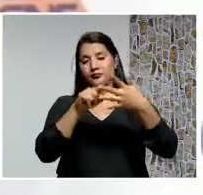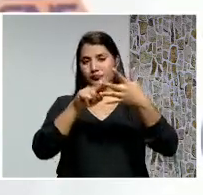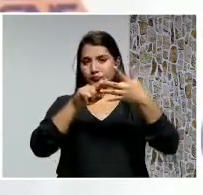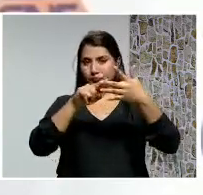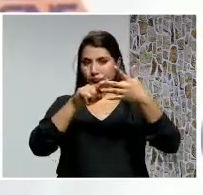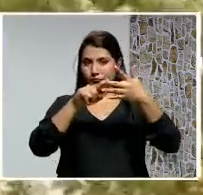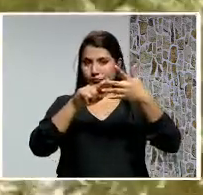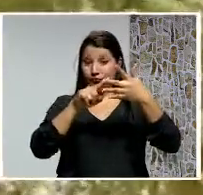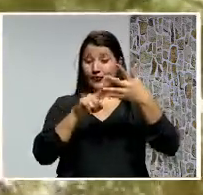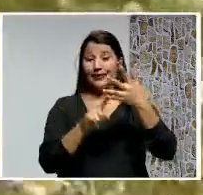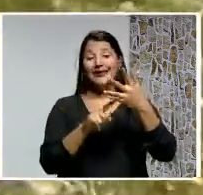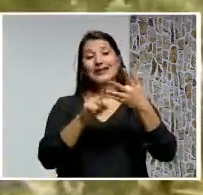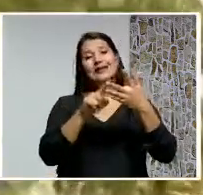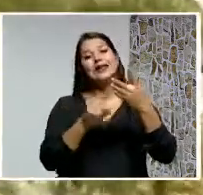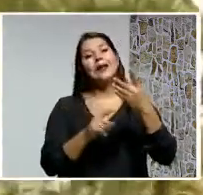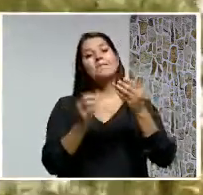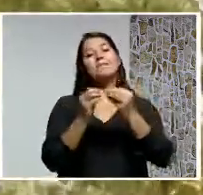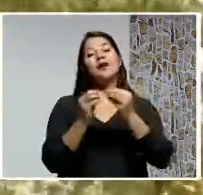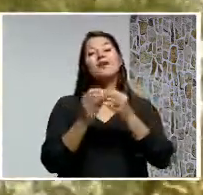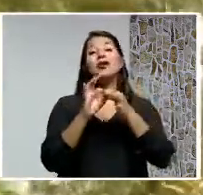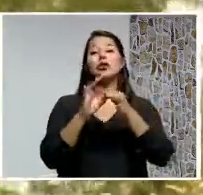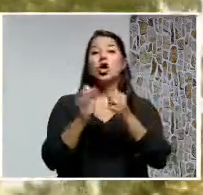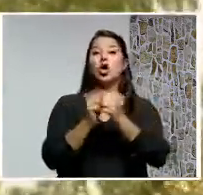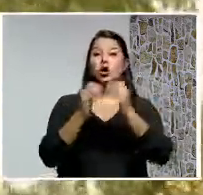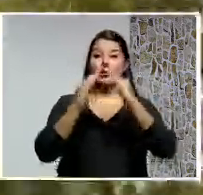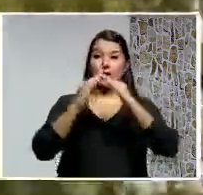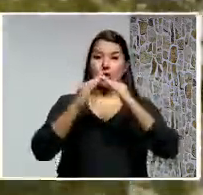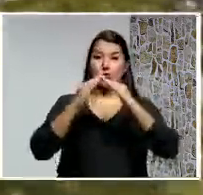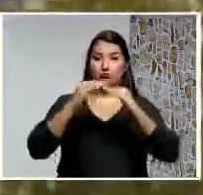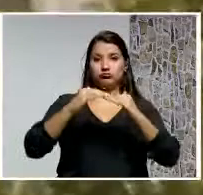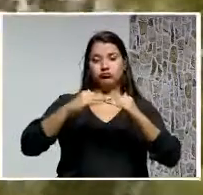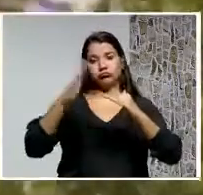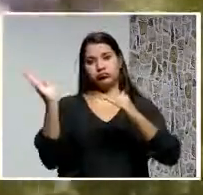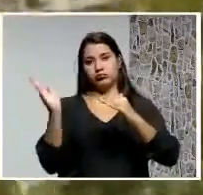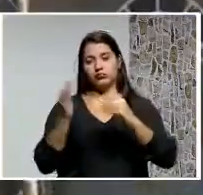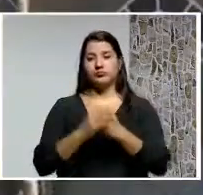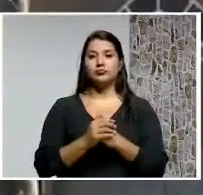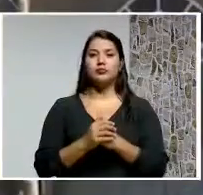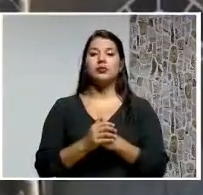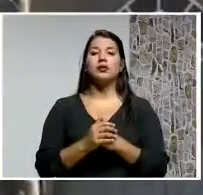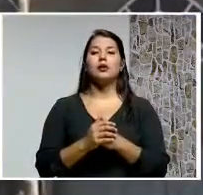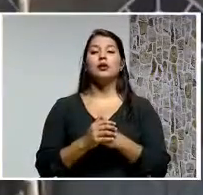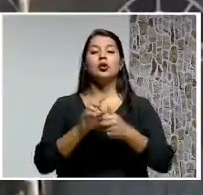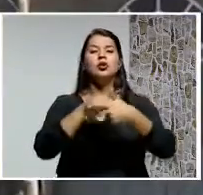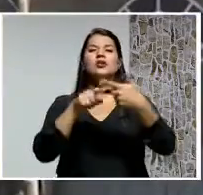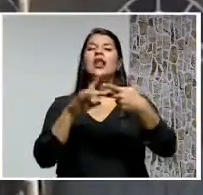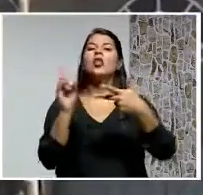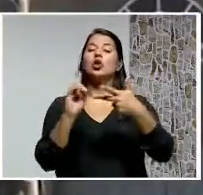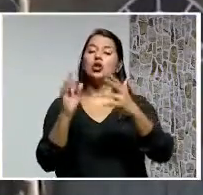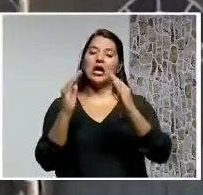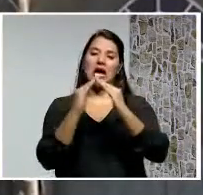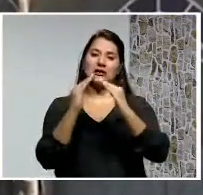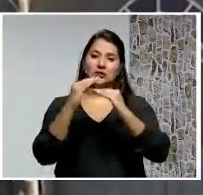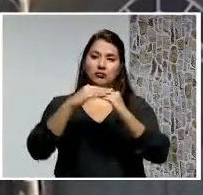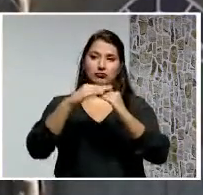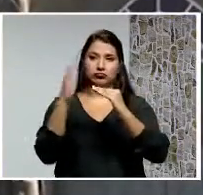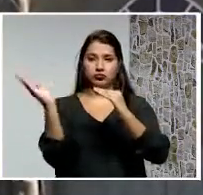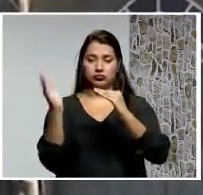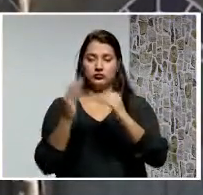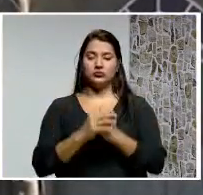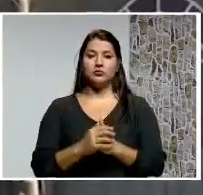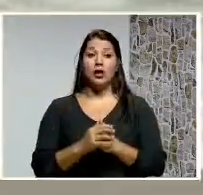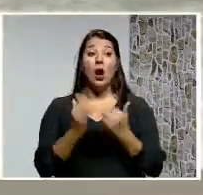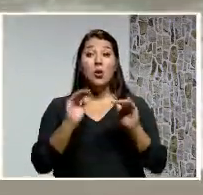techos de viviendas. Las autoridades hacen un llamado a los costarricenses en general y principalmente a quienes viven en las zonas costeras y